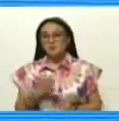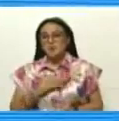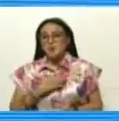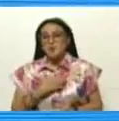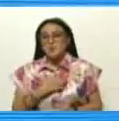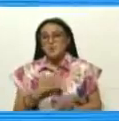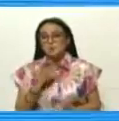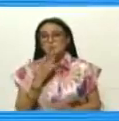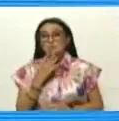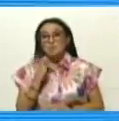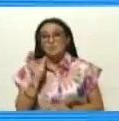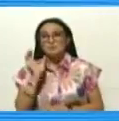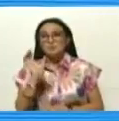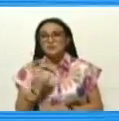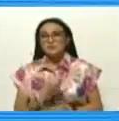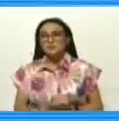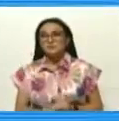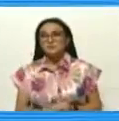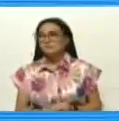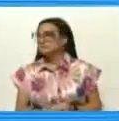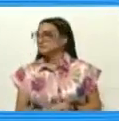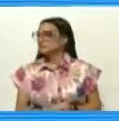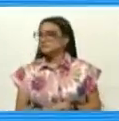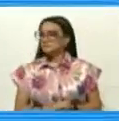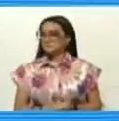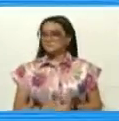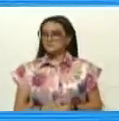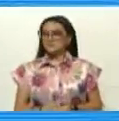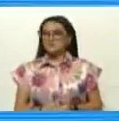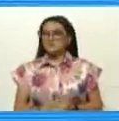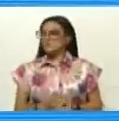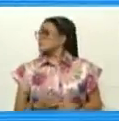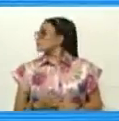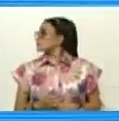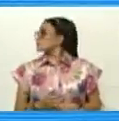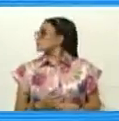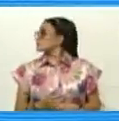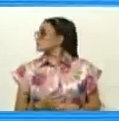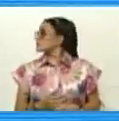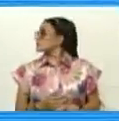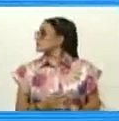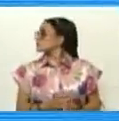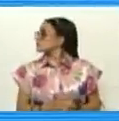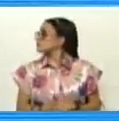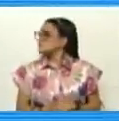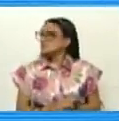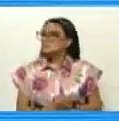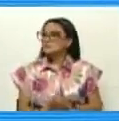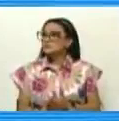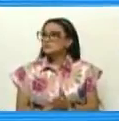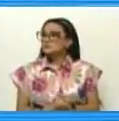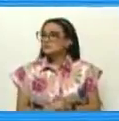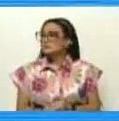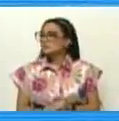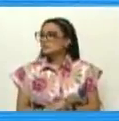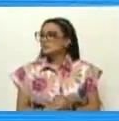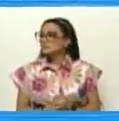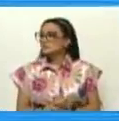que un país solo, bueno, a Cuba le tocó estar sola durante muchos años.